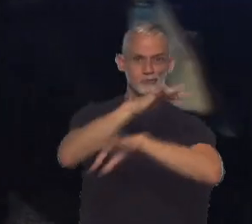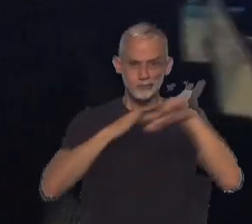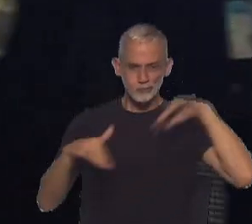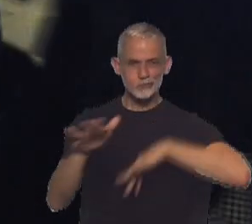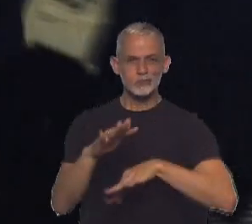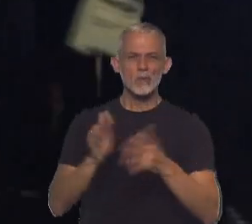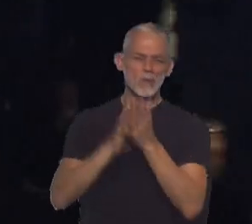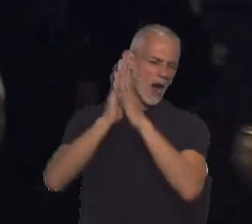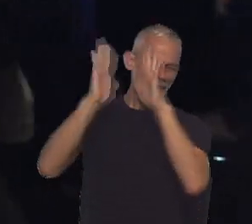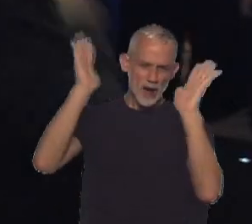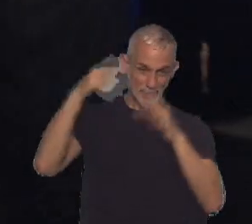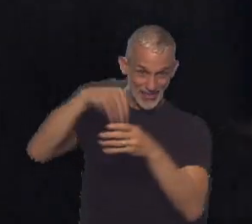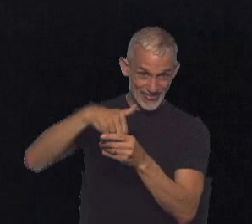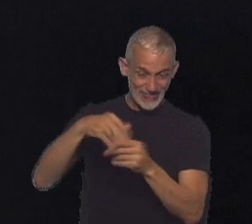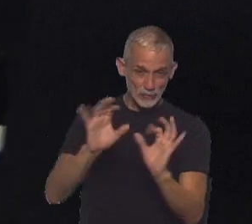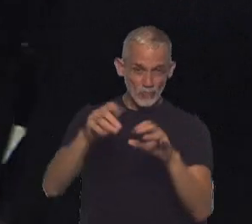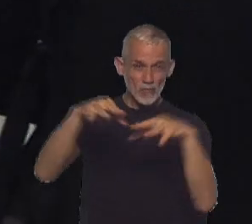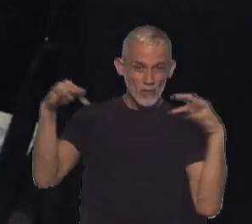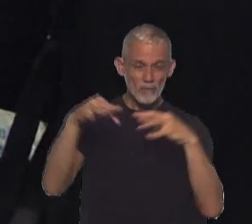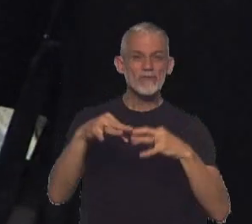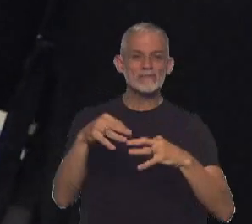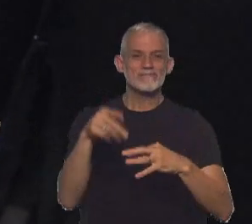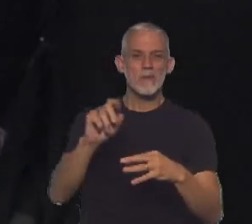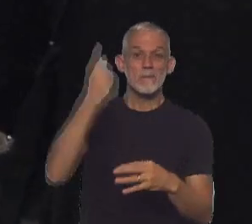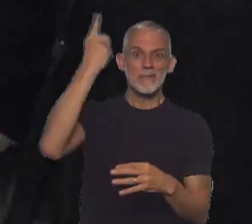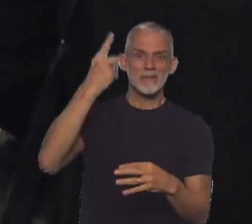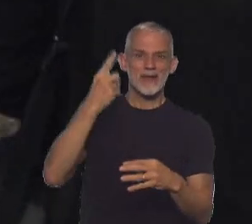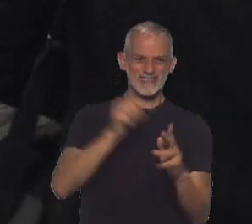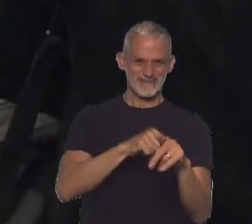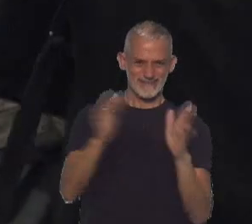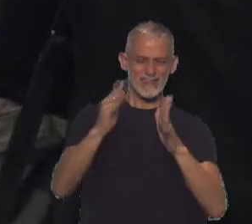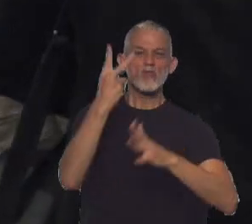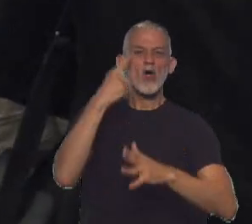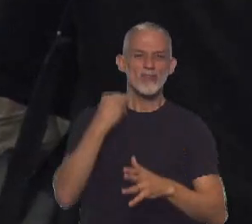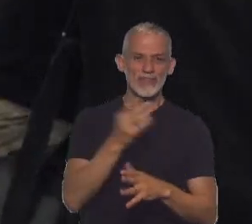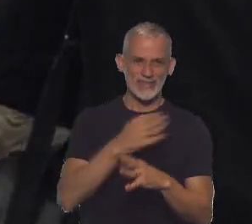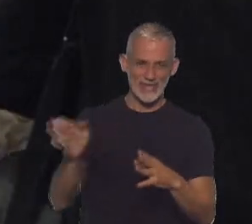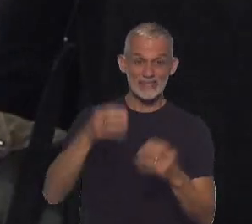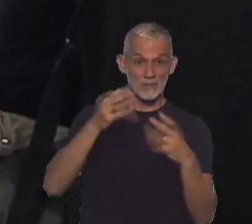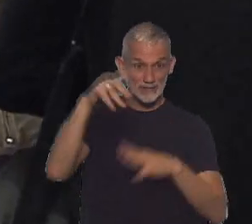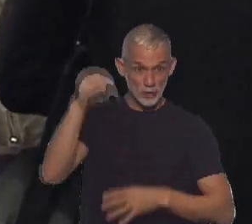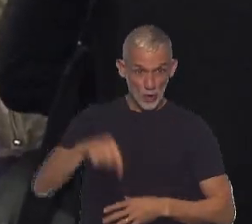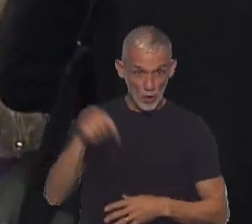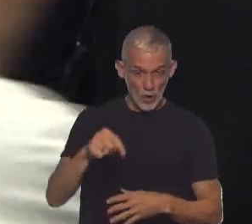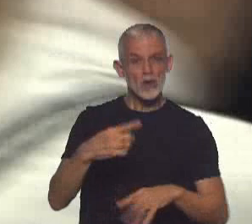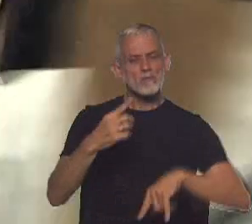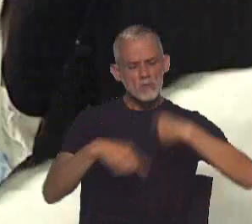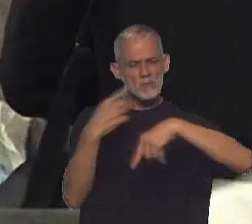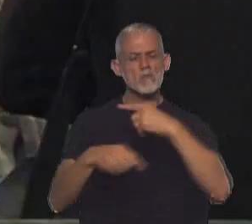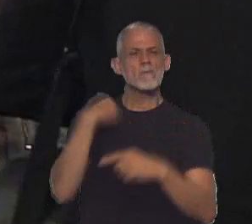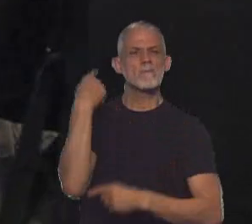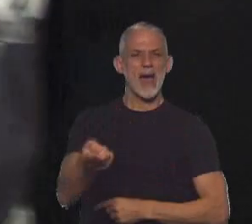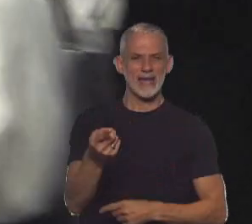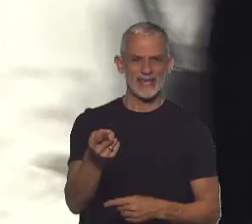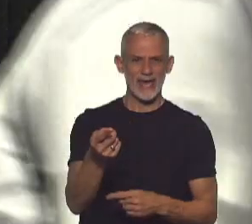un gran aplauso en el interior. Está transcurriendo el primer tramo de estos dos días. Ha comenzado hoy, sigue en la jornada de